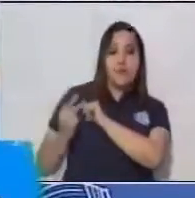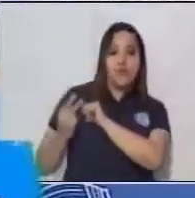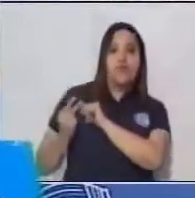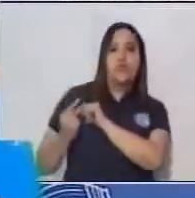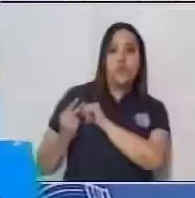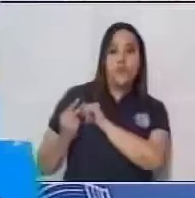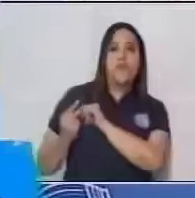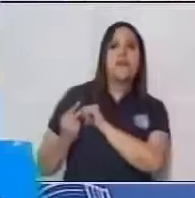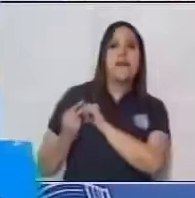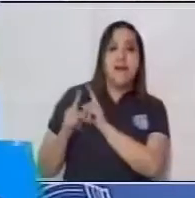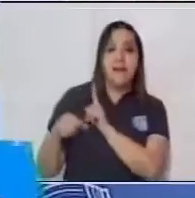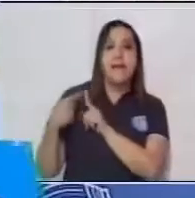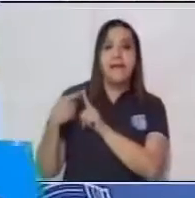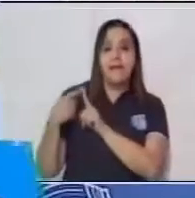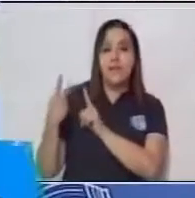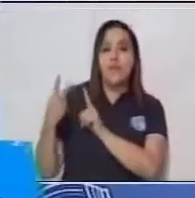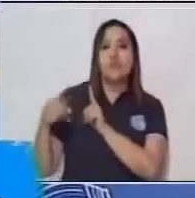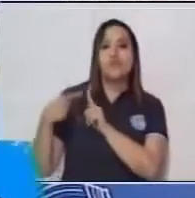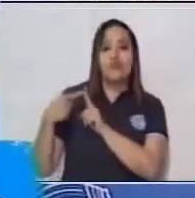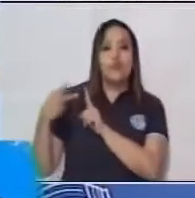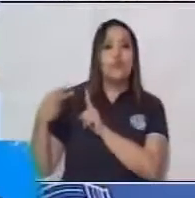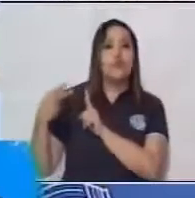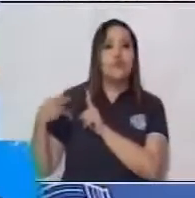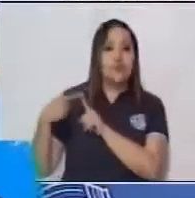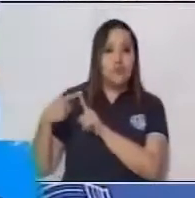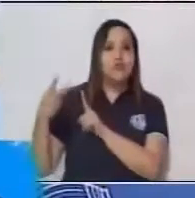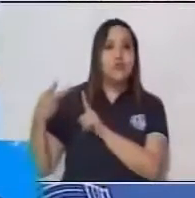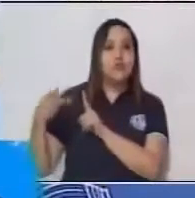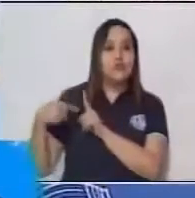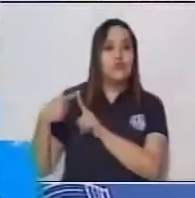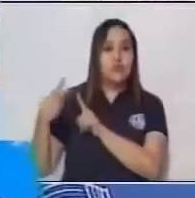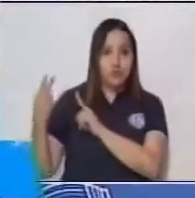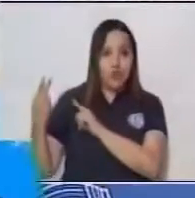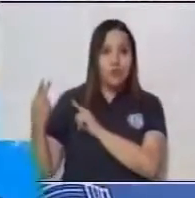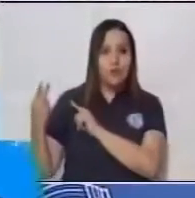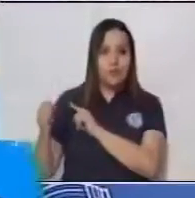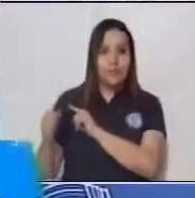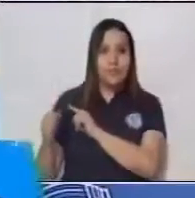va sumando un valor de 2 para encontrar el siguiente.